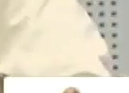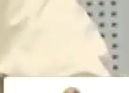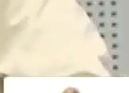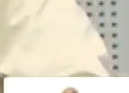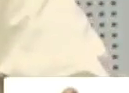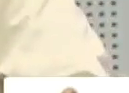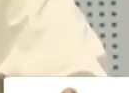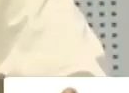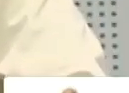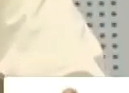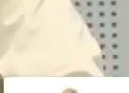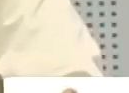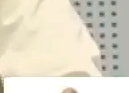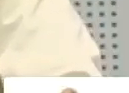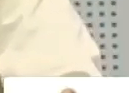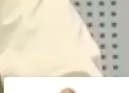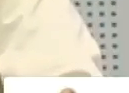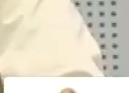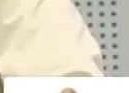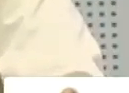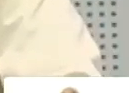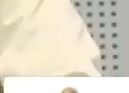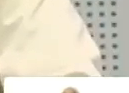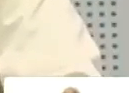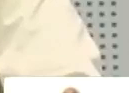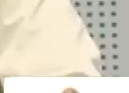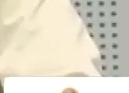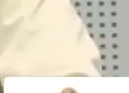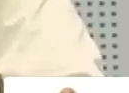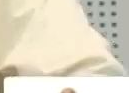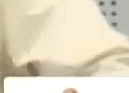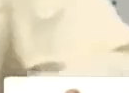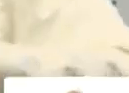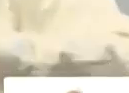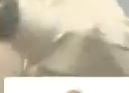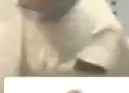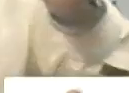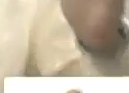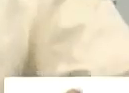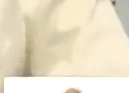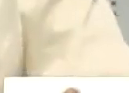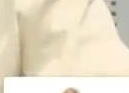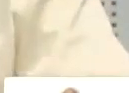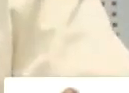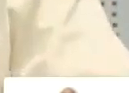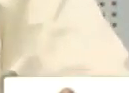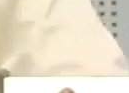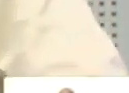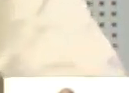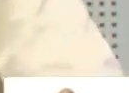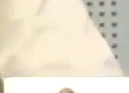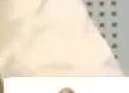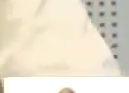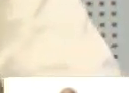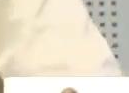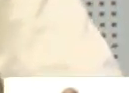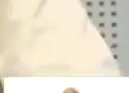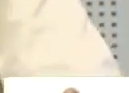fuerzas de un continente heroico que ha librado tantas gestas durante